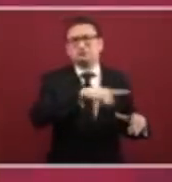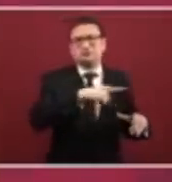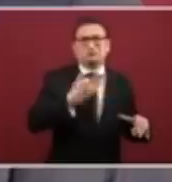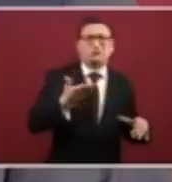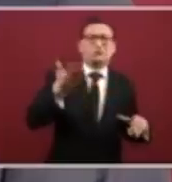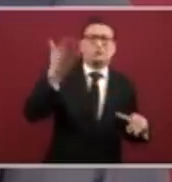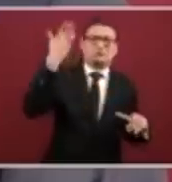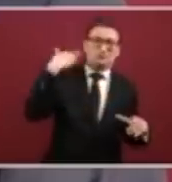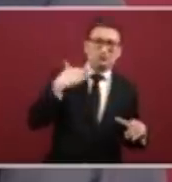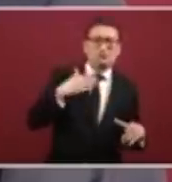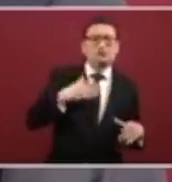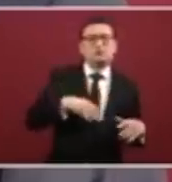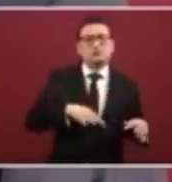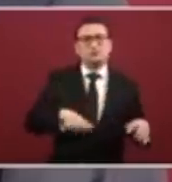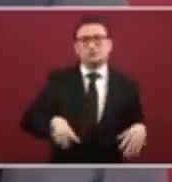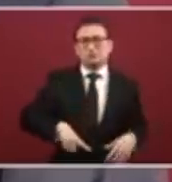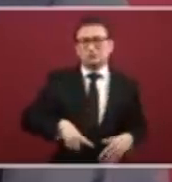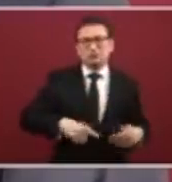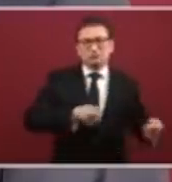tecnócratas corruptos,